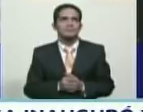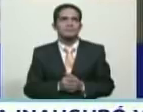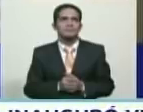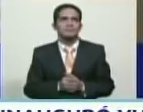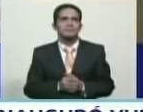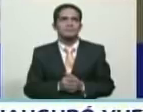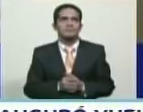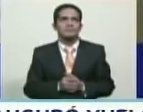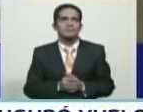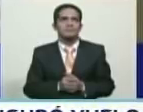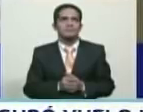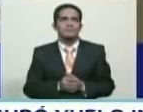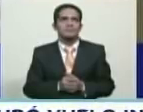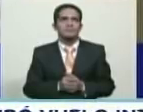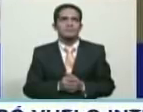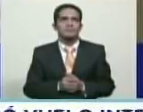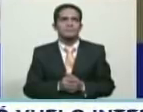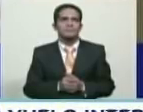que